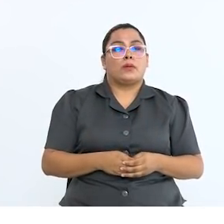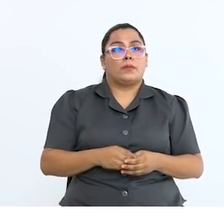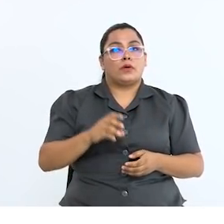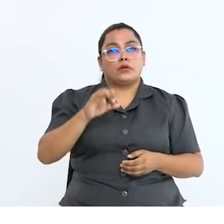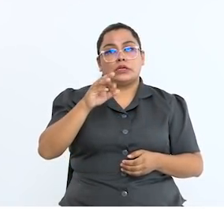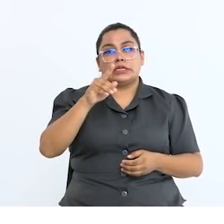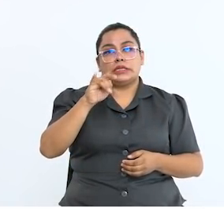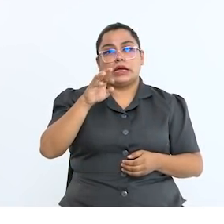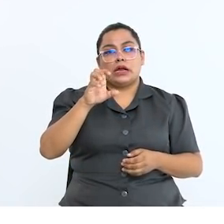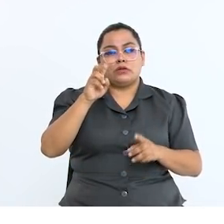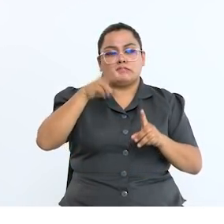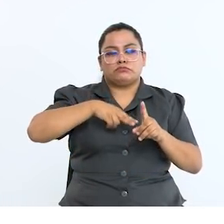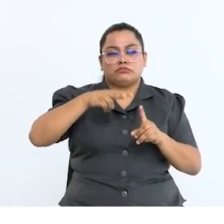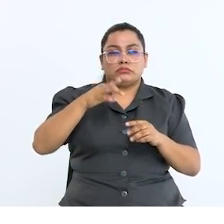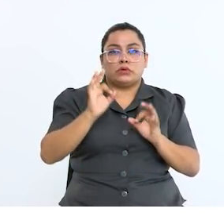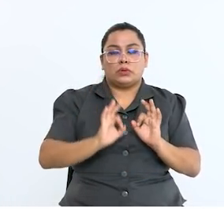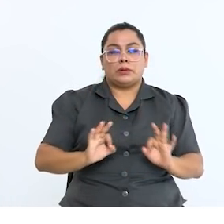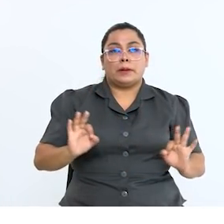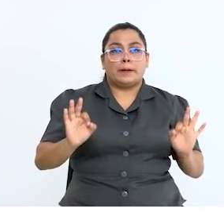con criterios de uso.